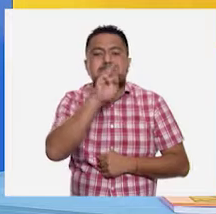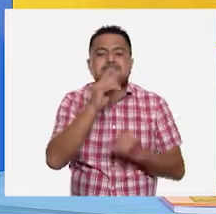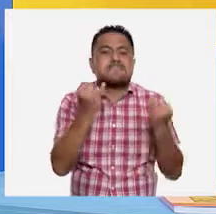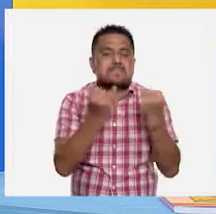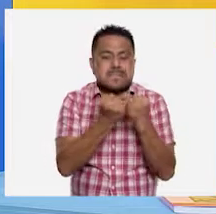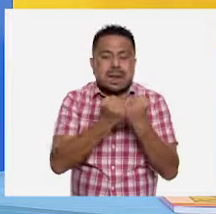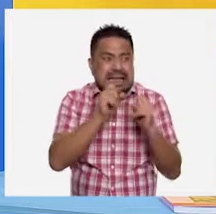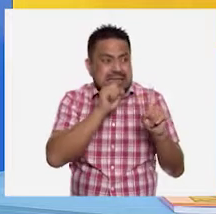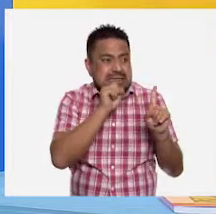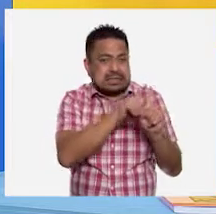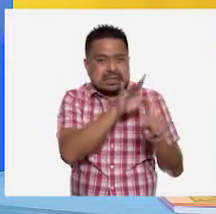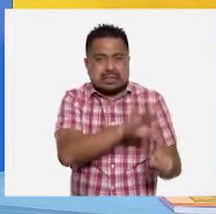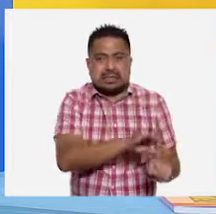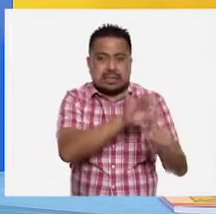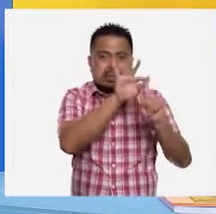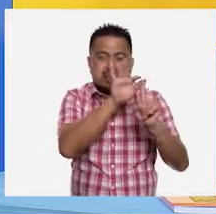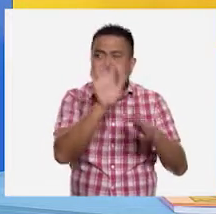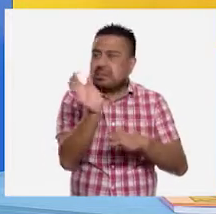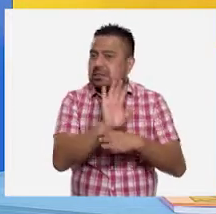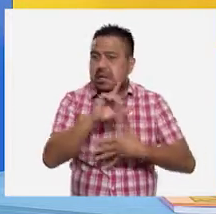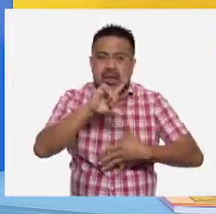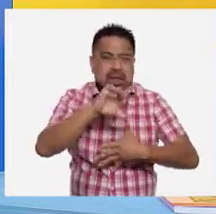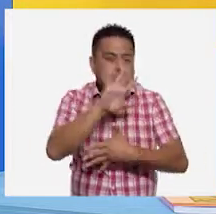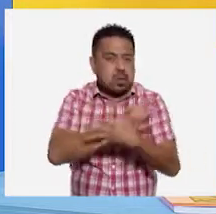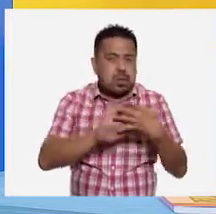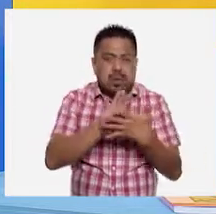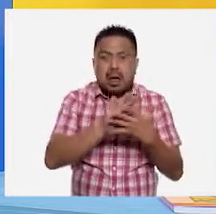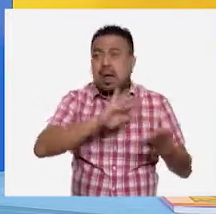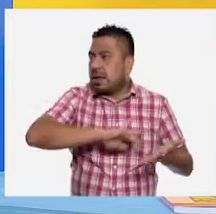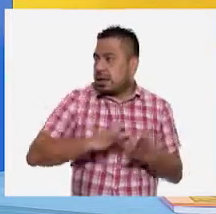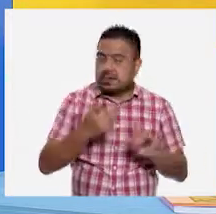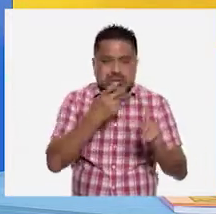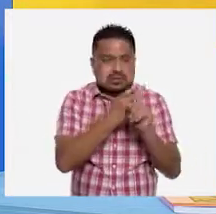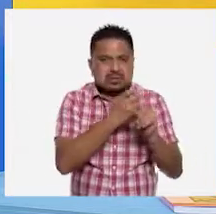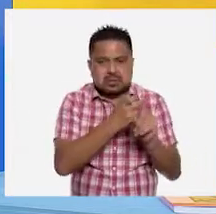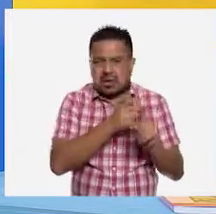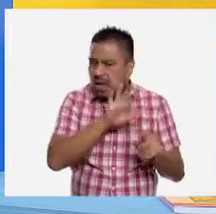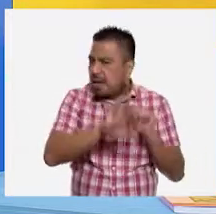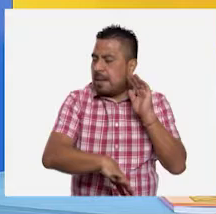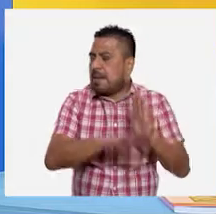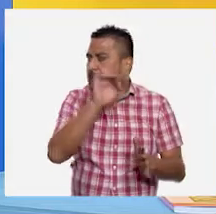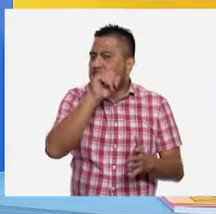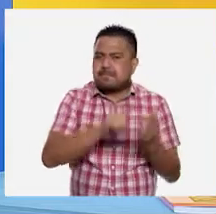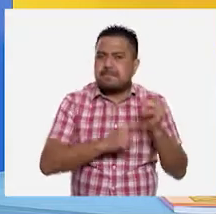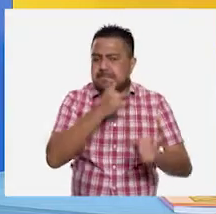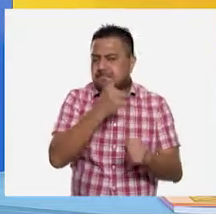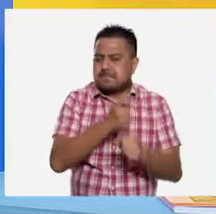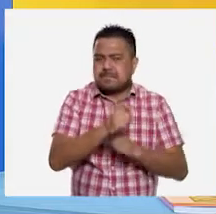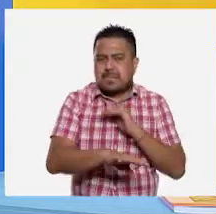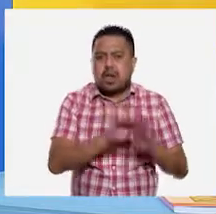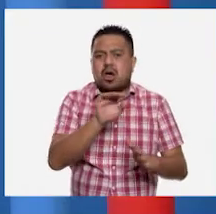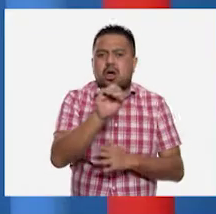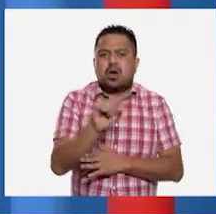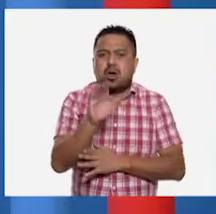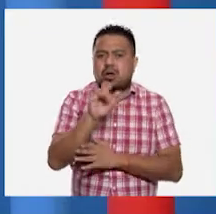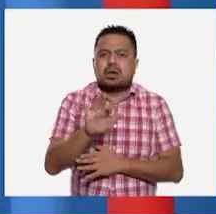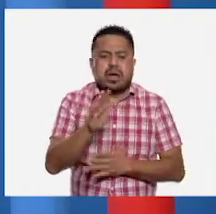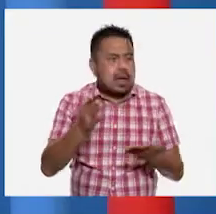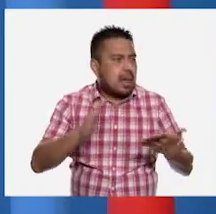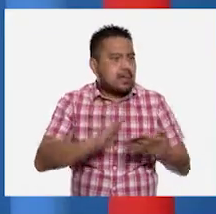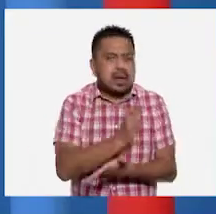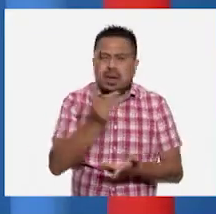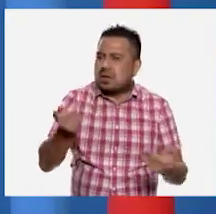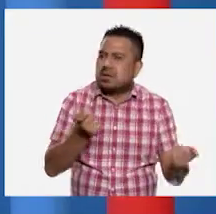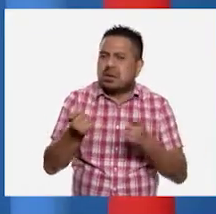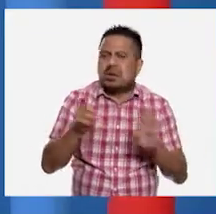convirtió también en un referente para el cine latinoamericano y gracias a ella obtuvo su primera nominación al Oscar. Además ha dirigido